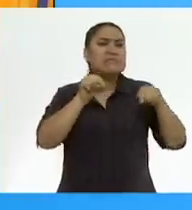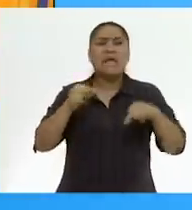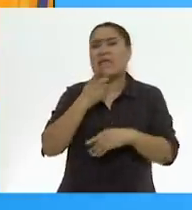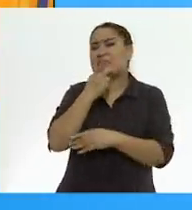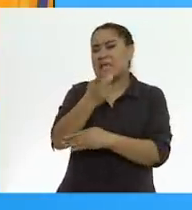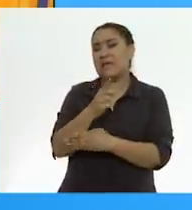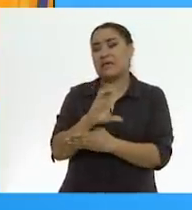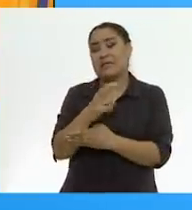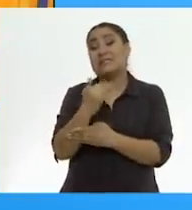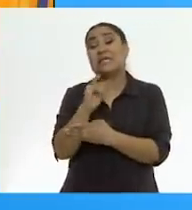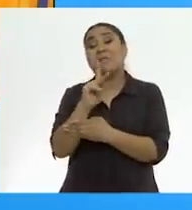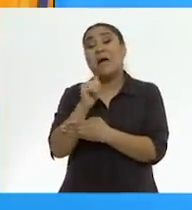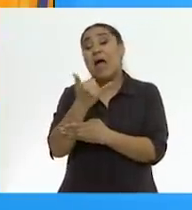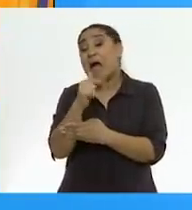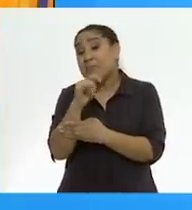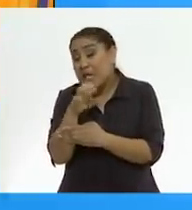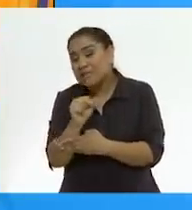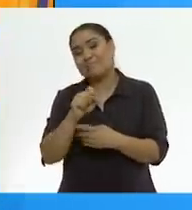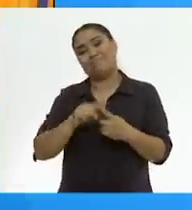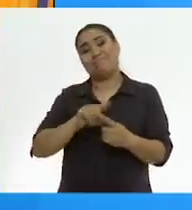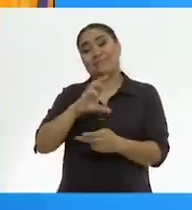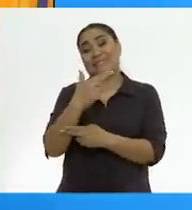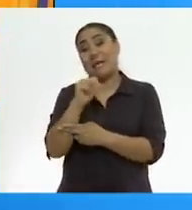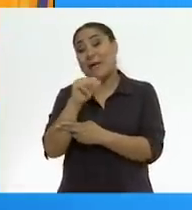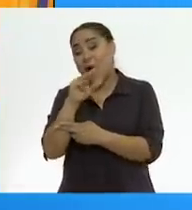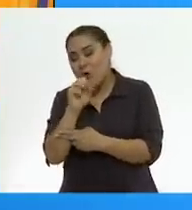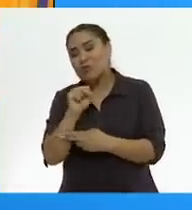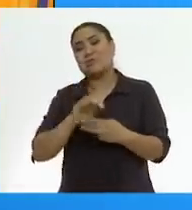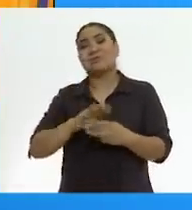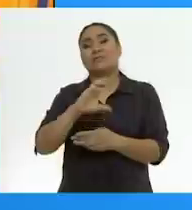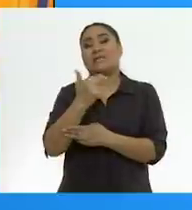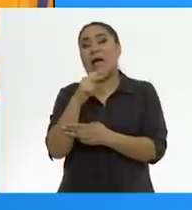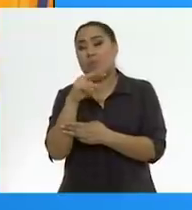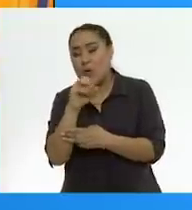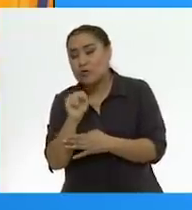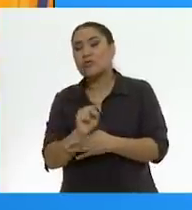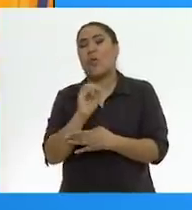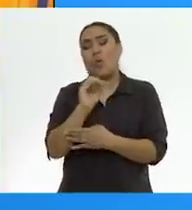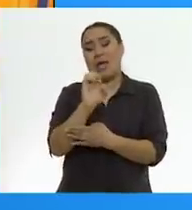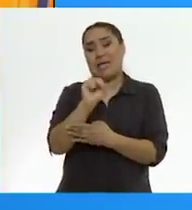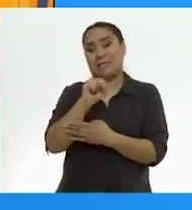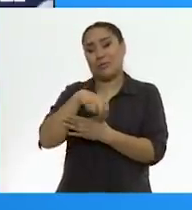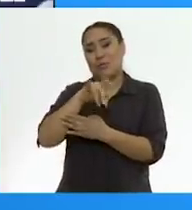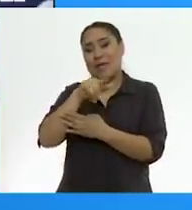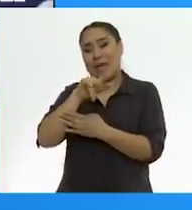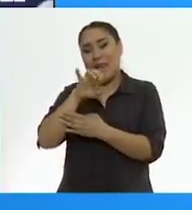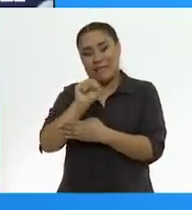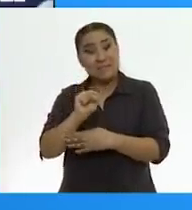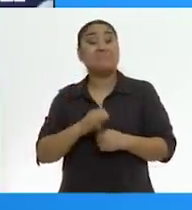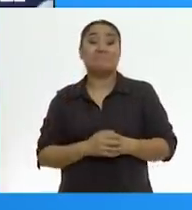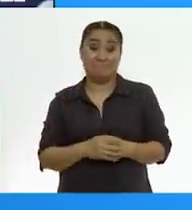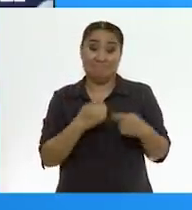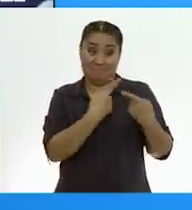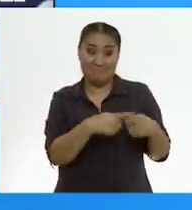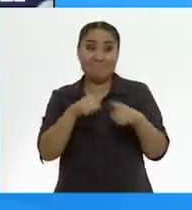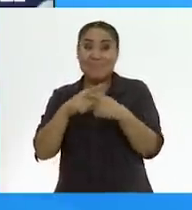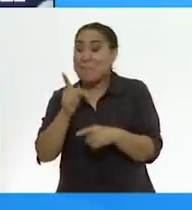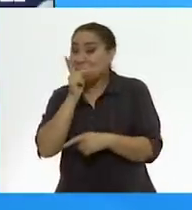dicen chilpayates, chamacos, chavos, buquis o escuincles. Muy